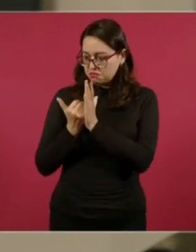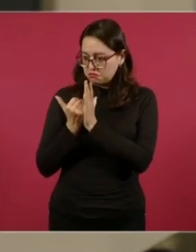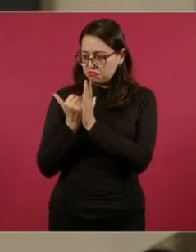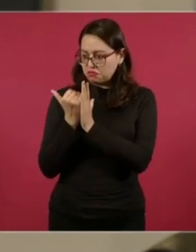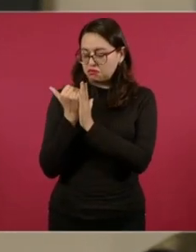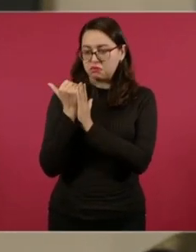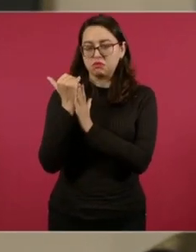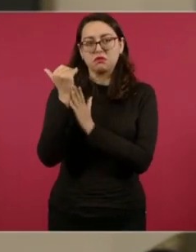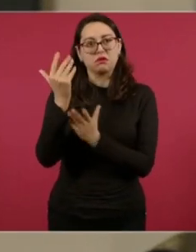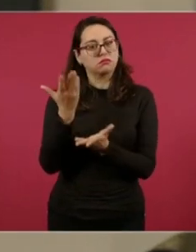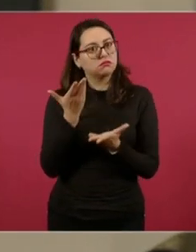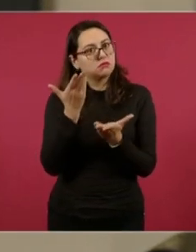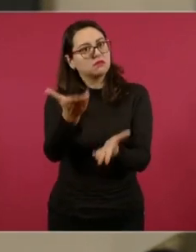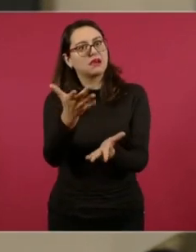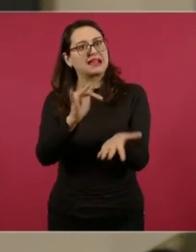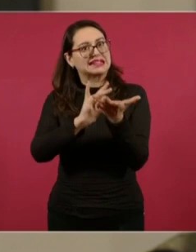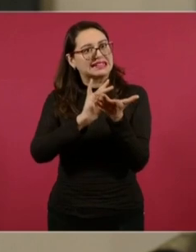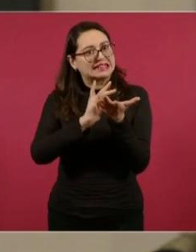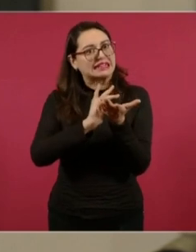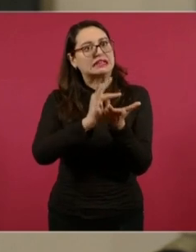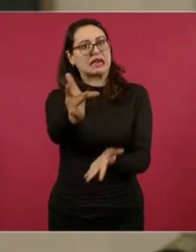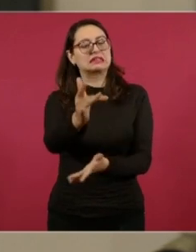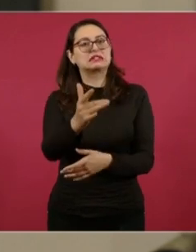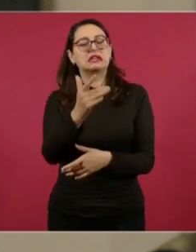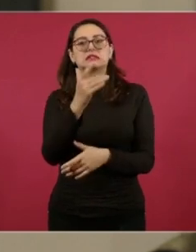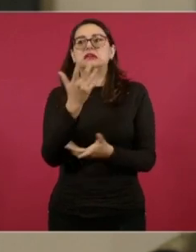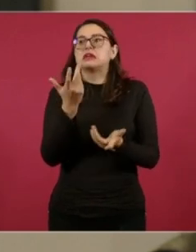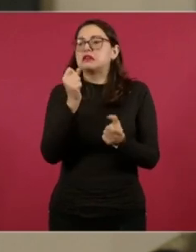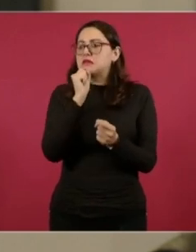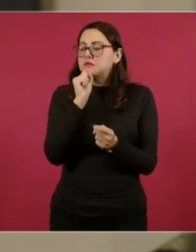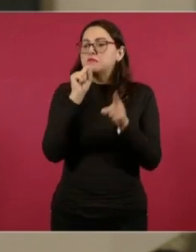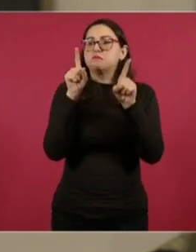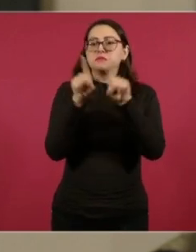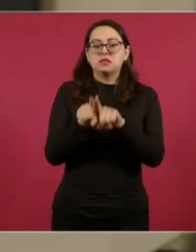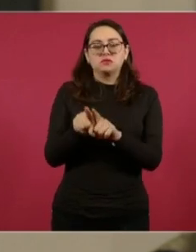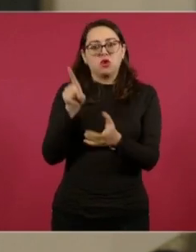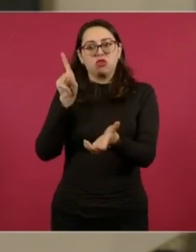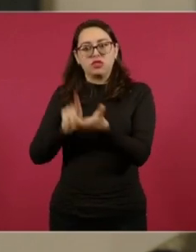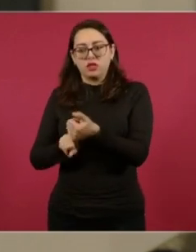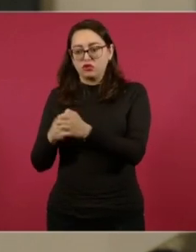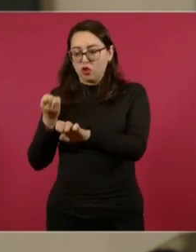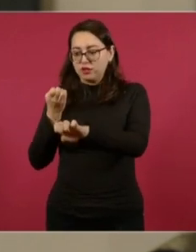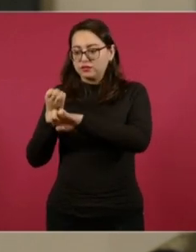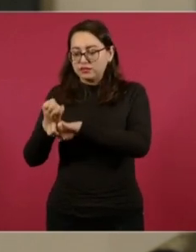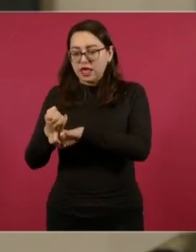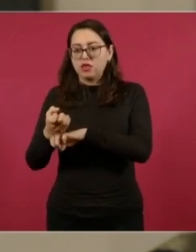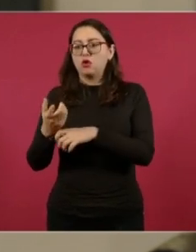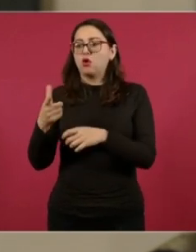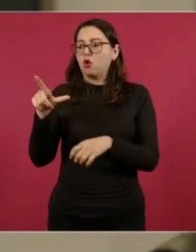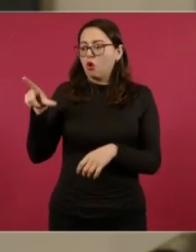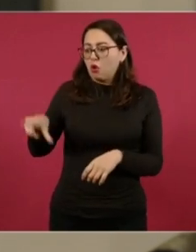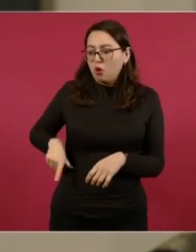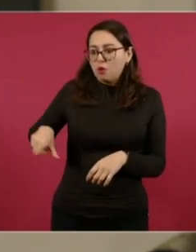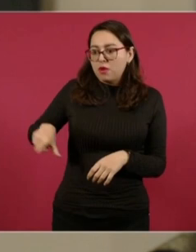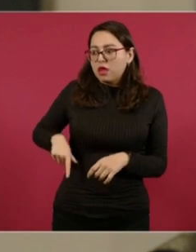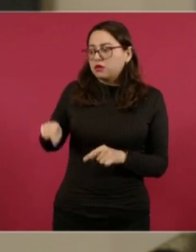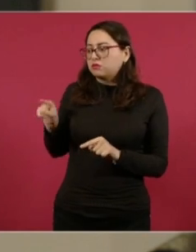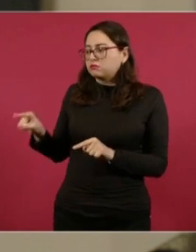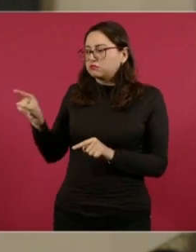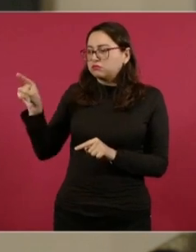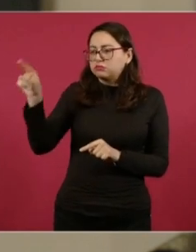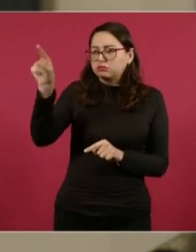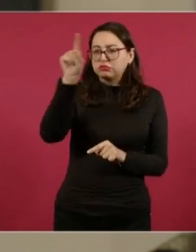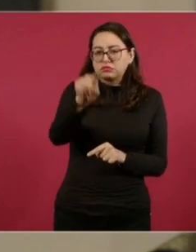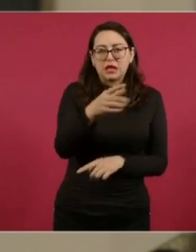Además, la política del gobierno estatal de diálogo ha funcionado en muchos conflictos agrarios. Se han resuelto por ahí de 14,